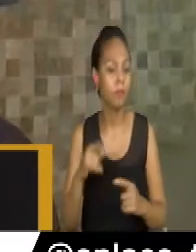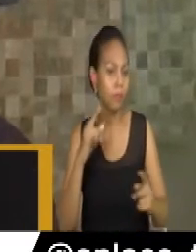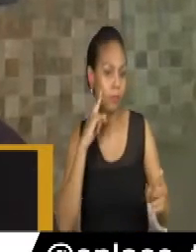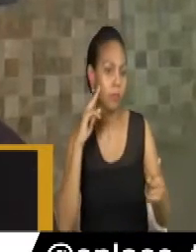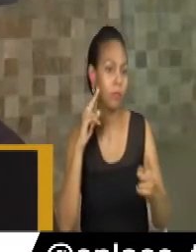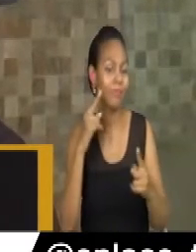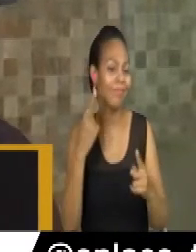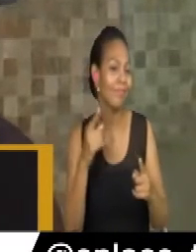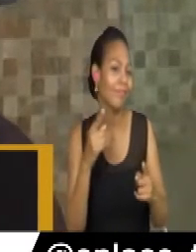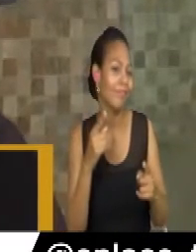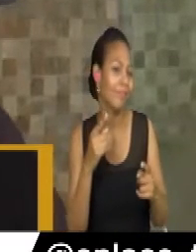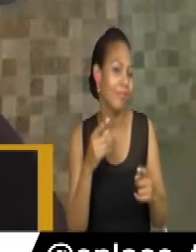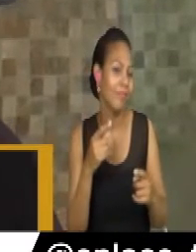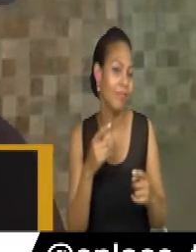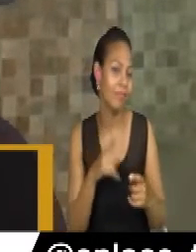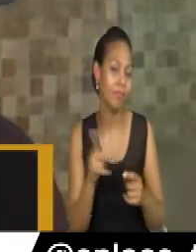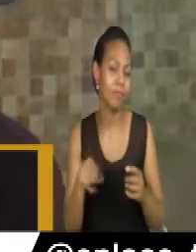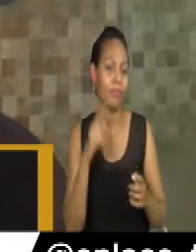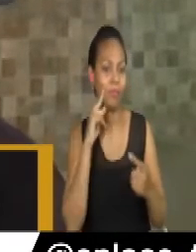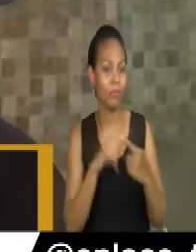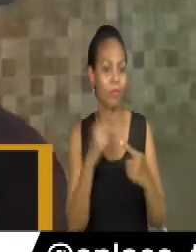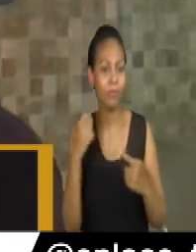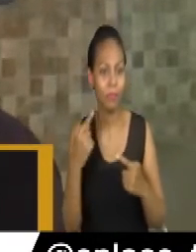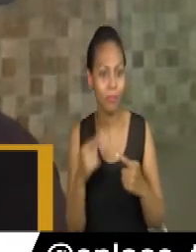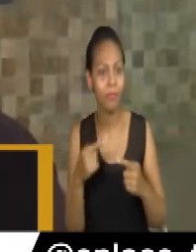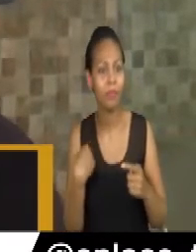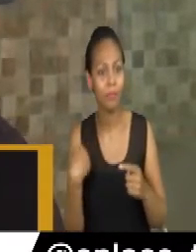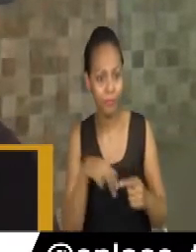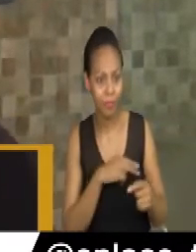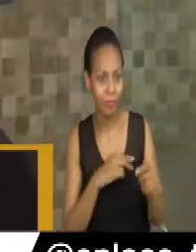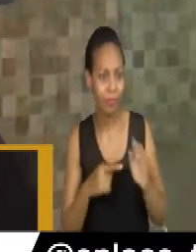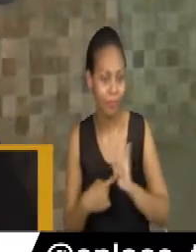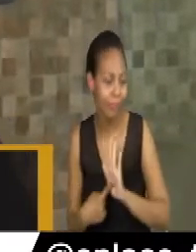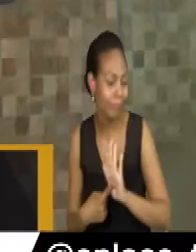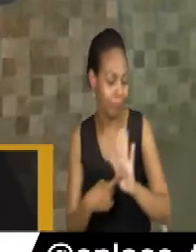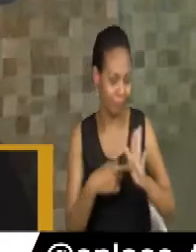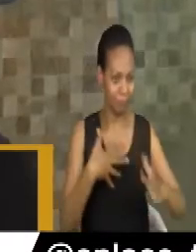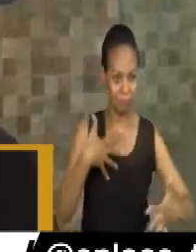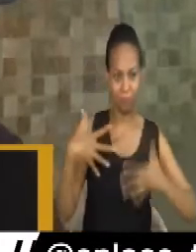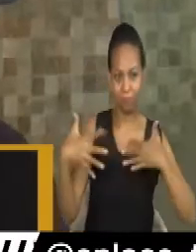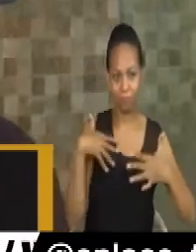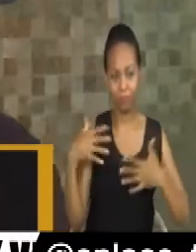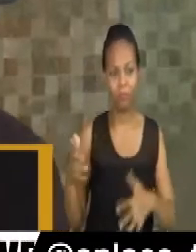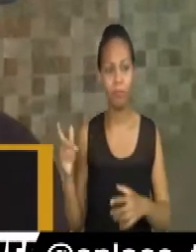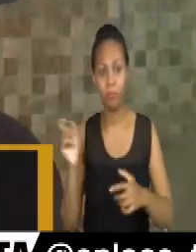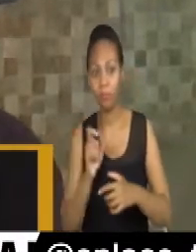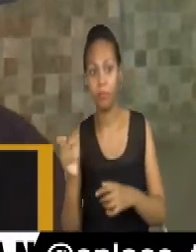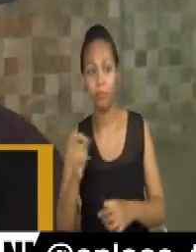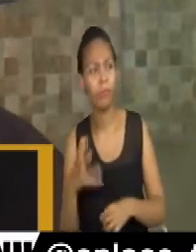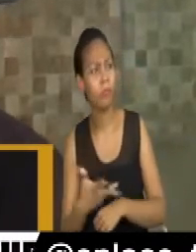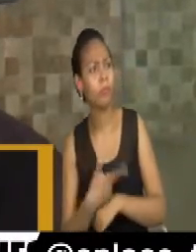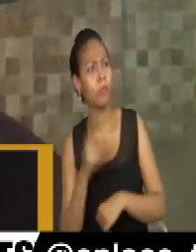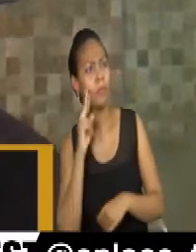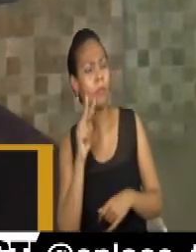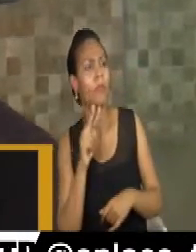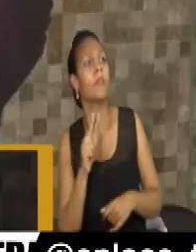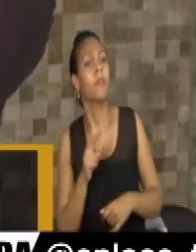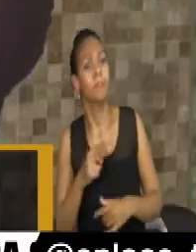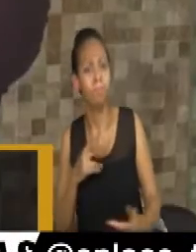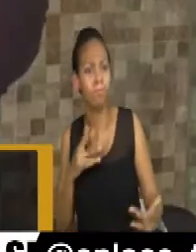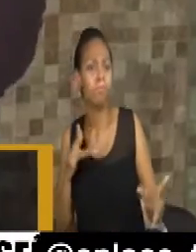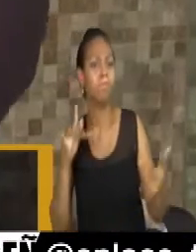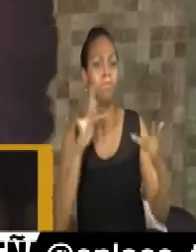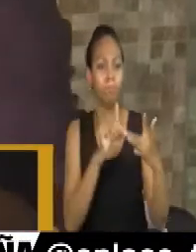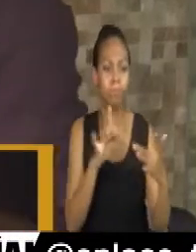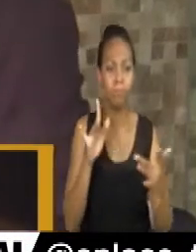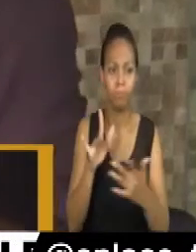mínimas, llevando hasta el punto que sea teatro puro, que solamente los artistas se conecten con el público en general. Y